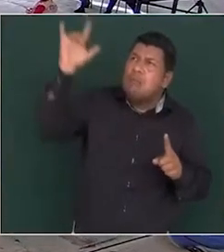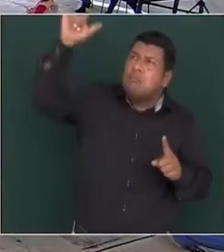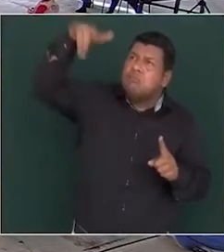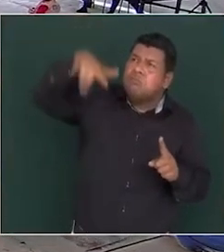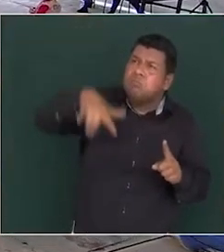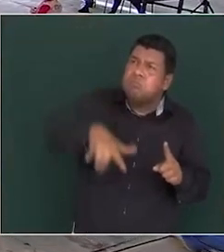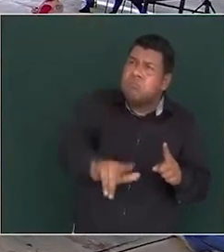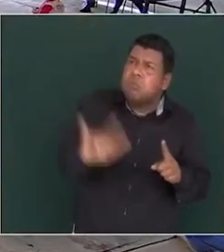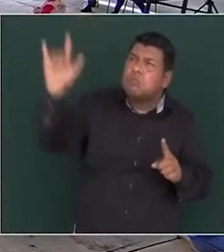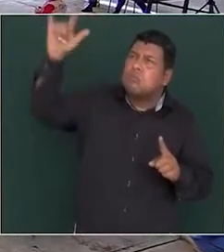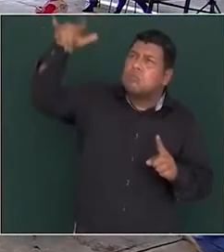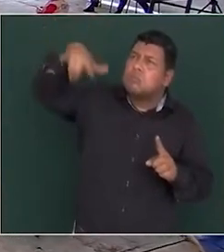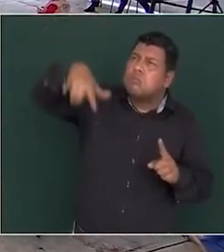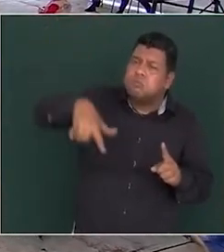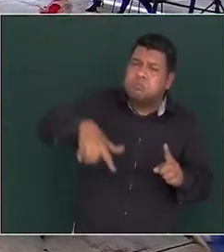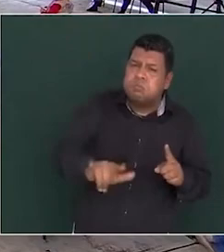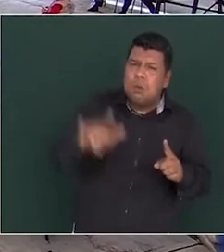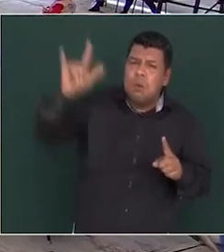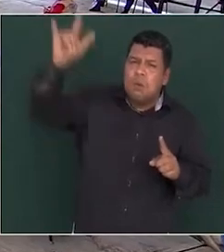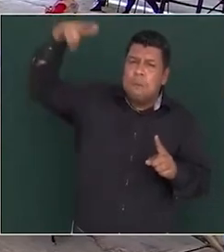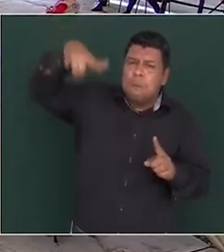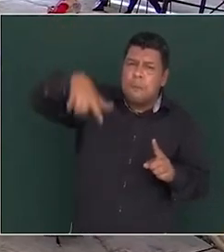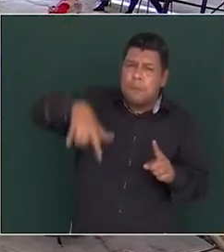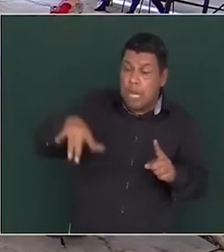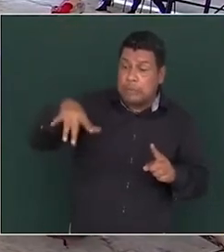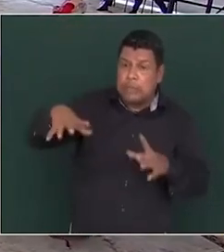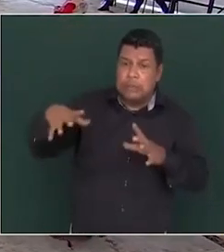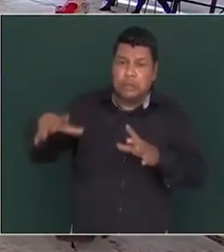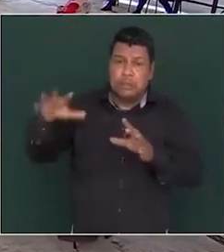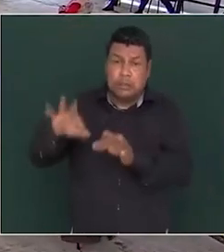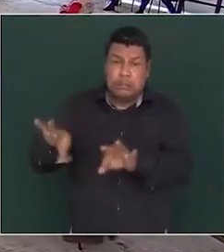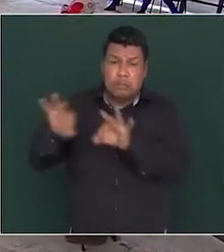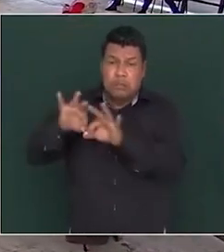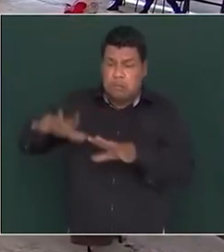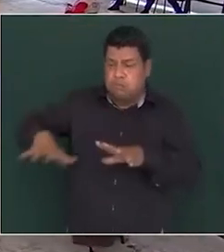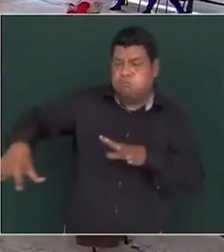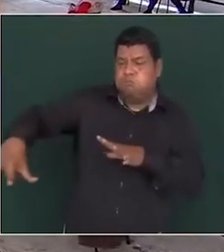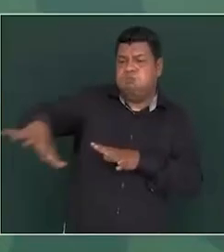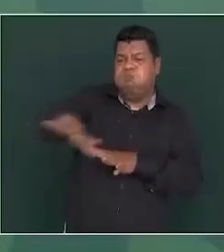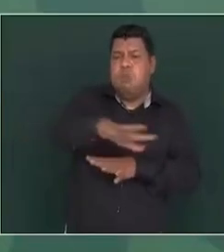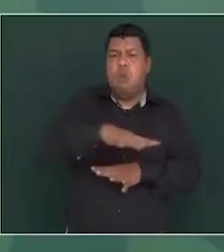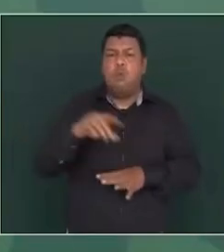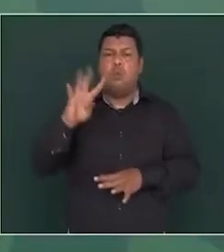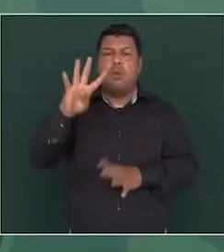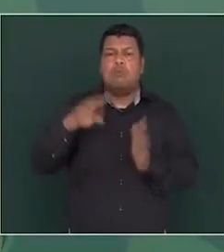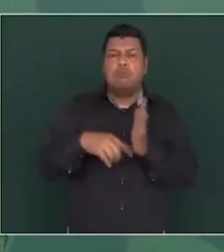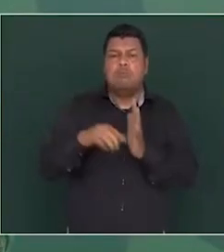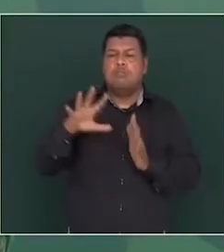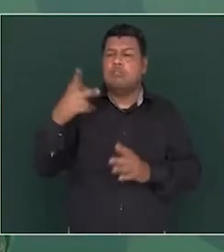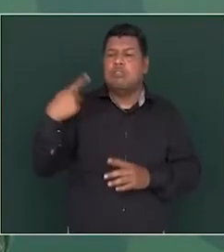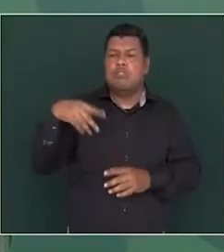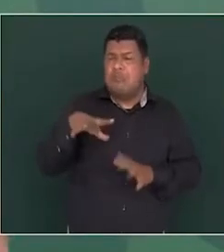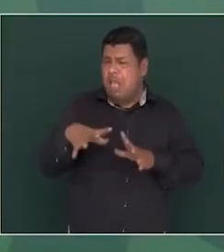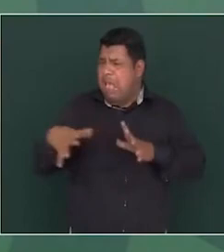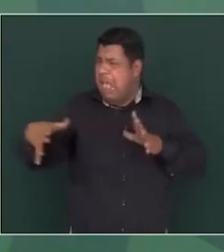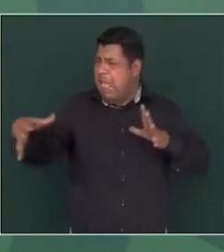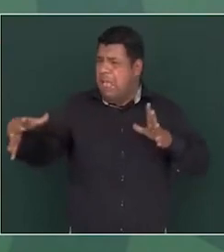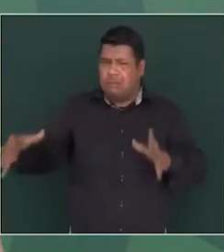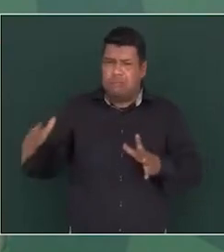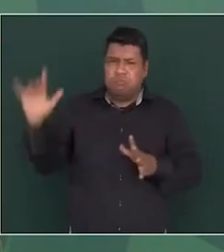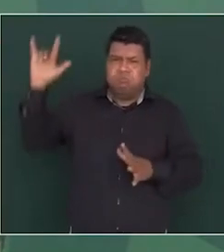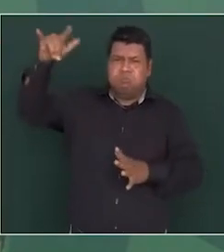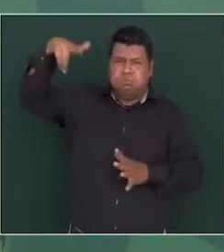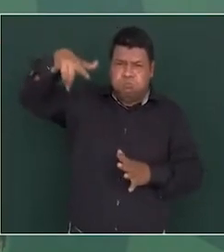consecutiva en la pista central y en la pista norte, que son las pistas de 4.5 kilómetros de largo. Van